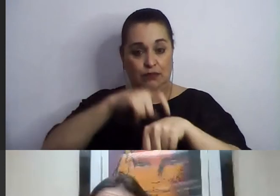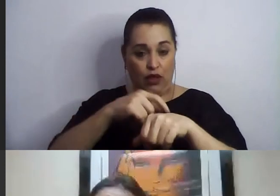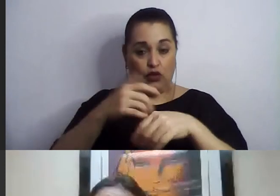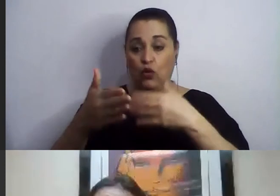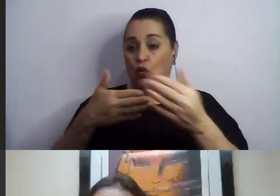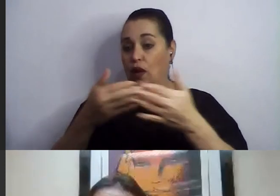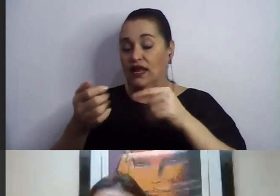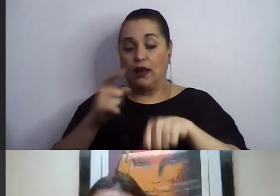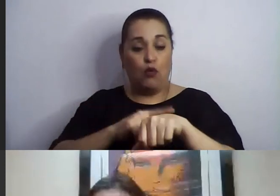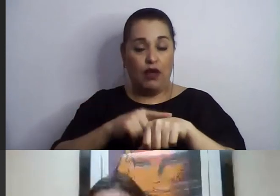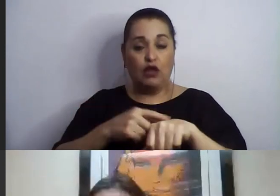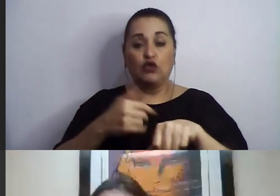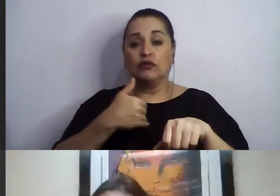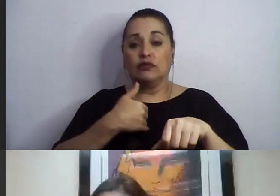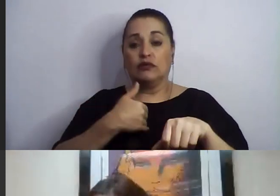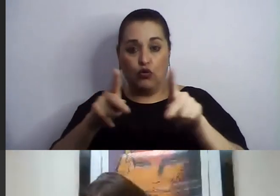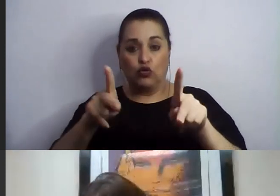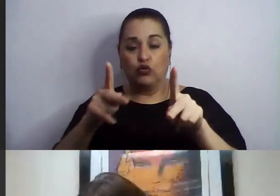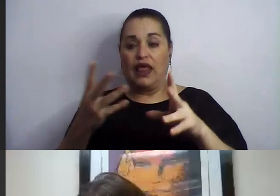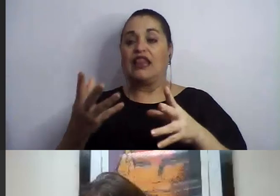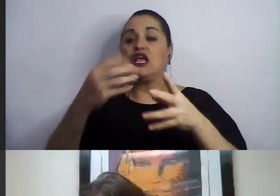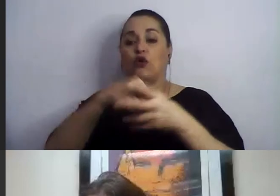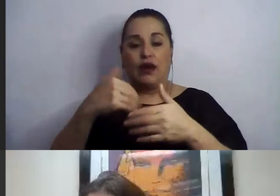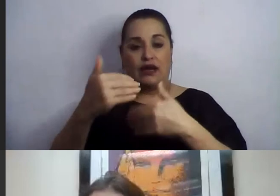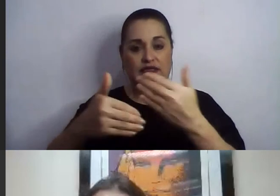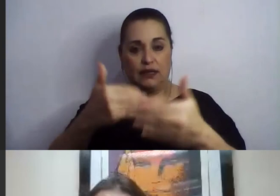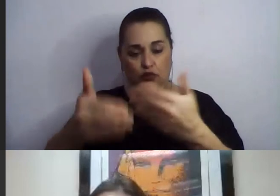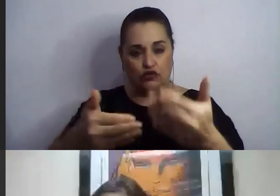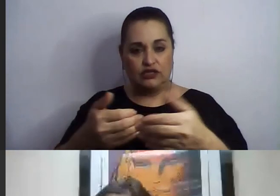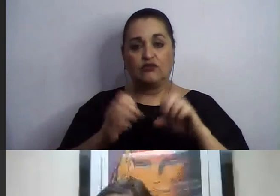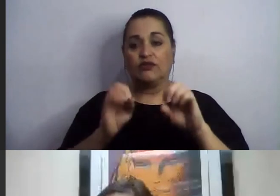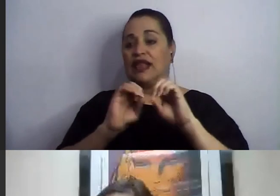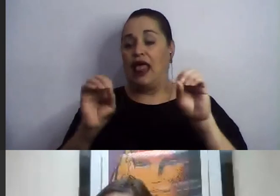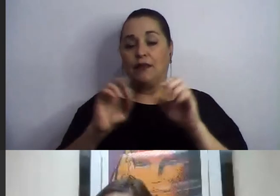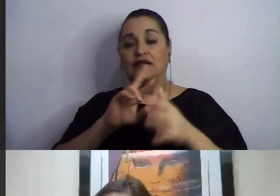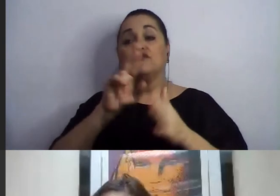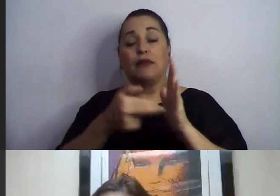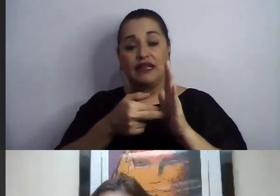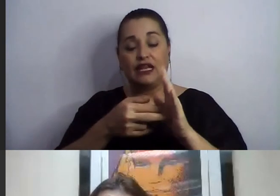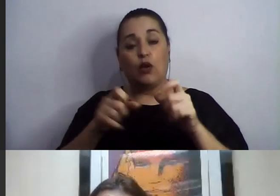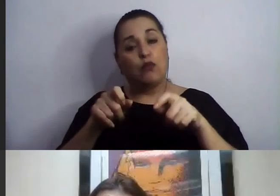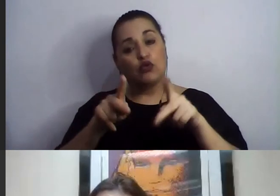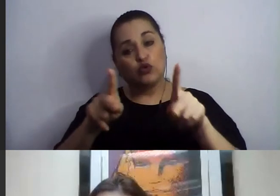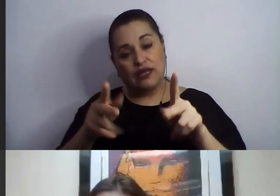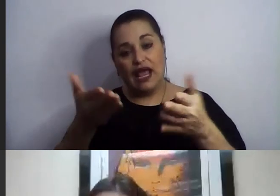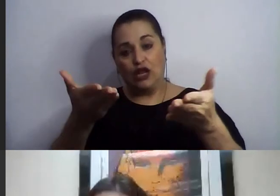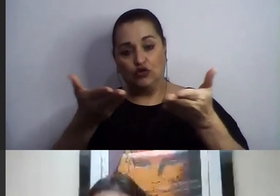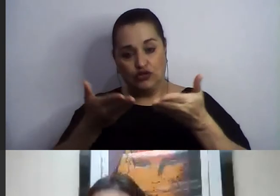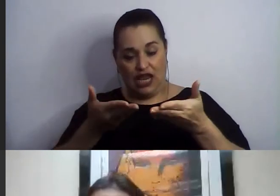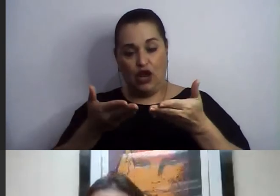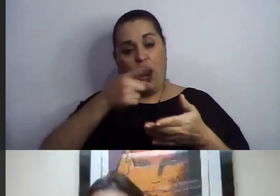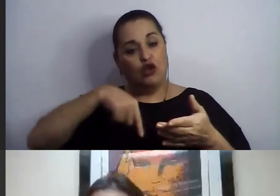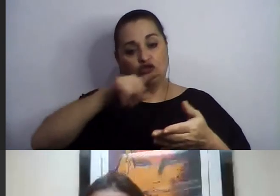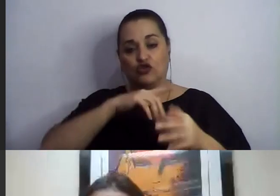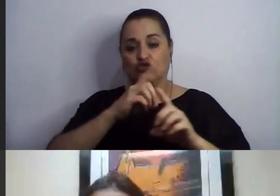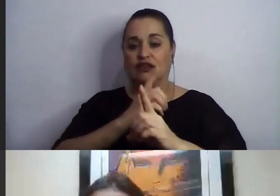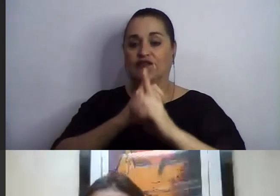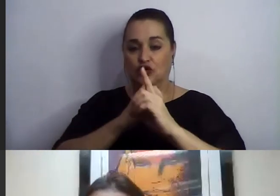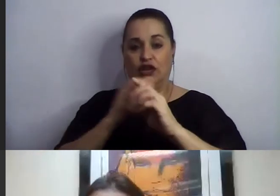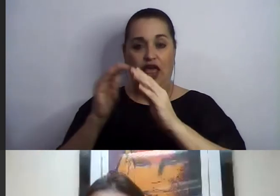momento tengan la oportunidad de involucrarse en este proceso nada más reiterar pues la oportunidad que nos dieron a nosotros de Defensoría de los